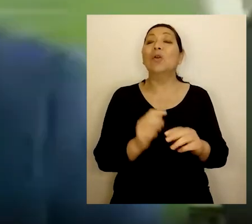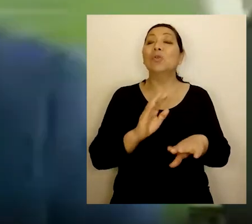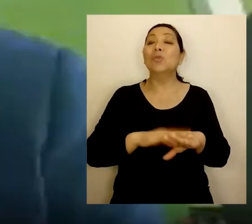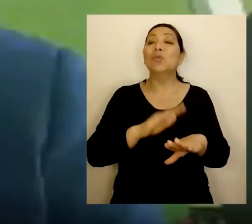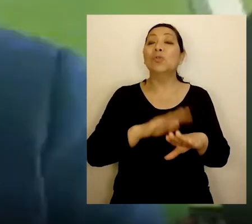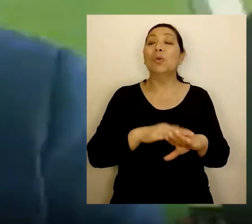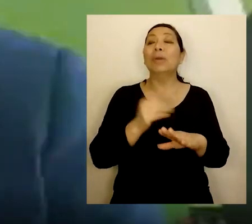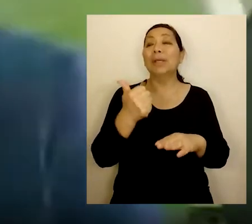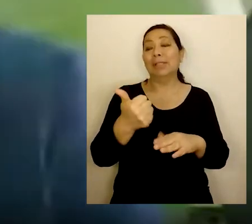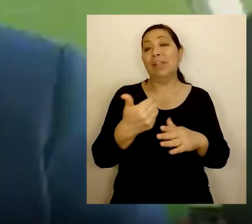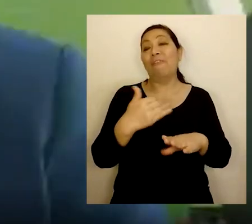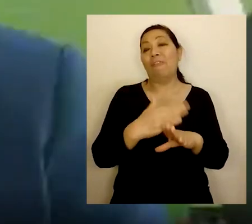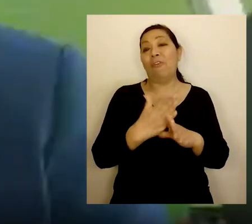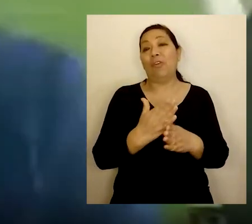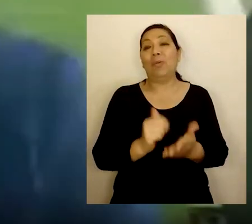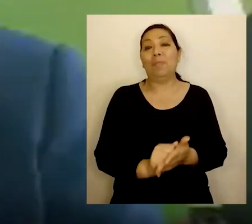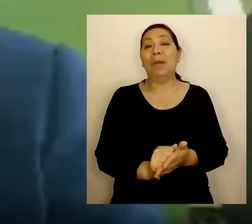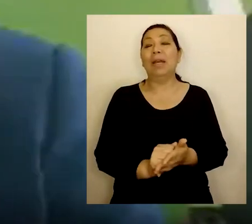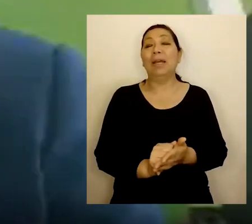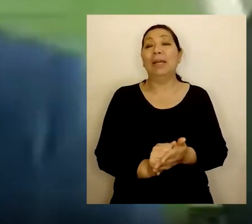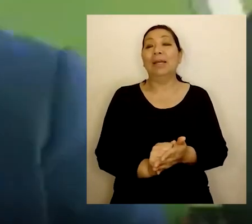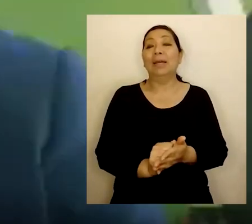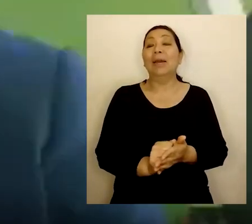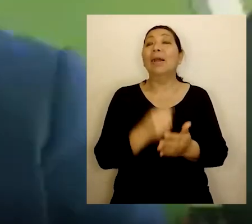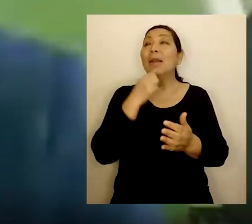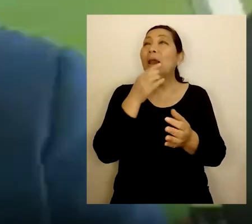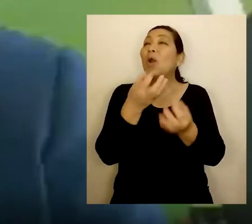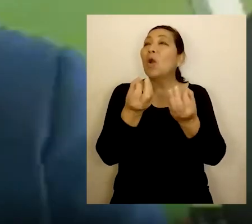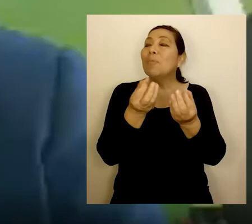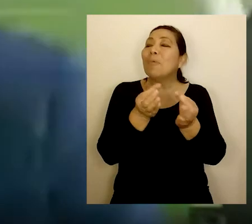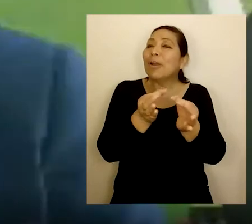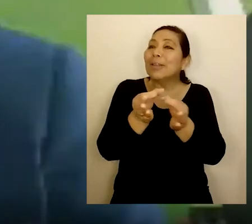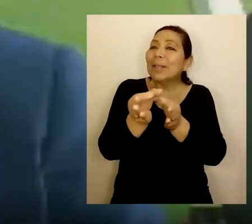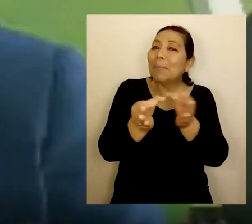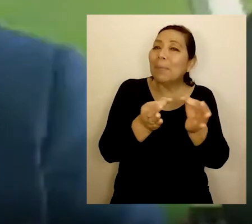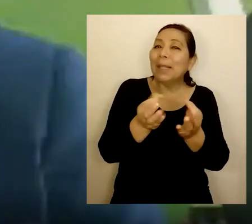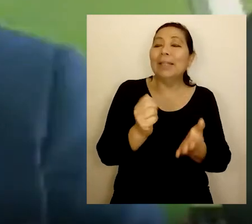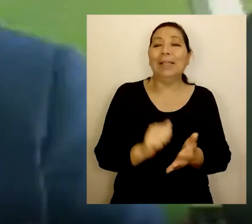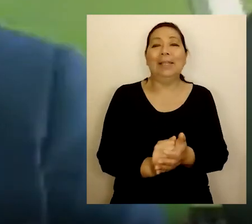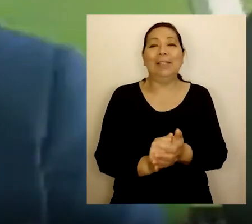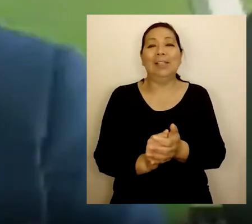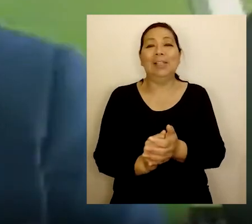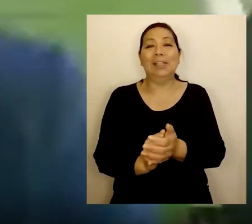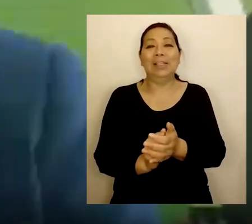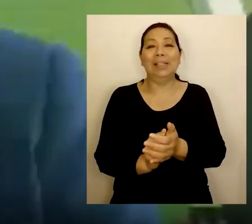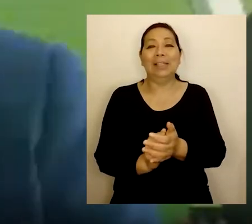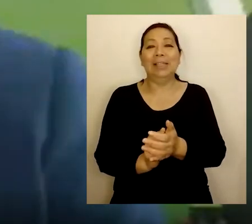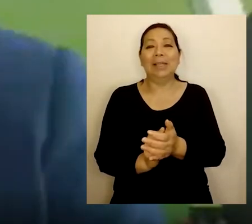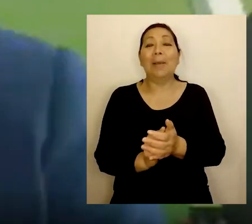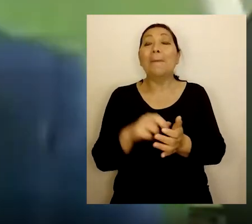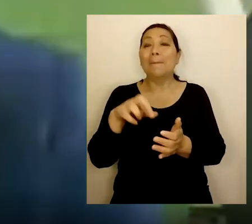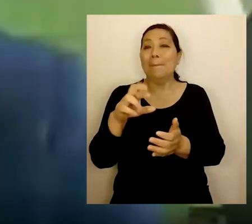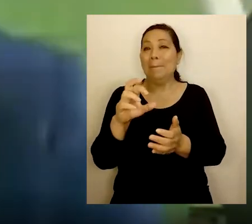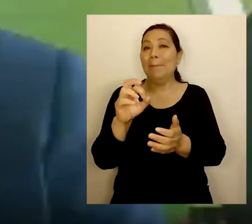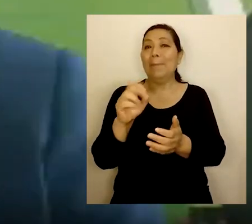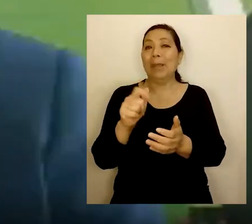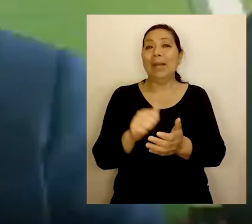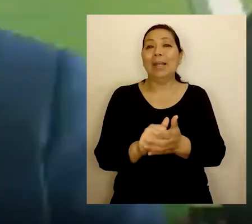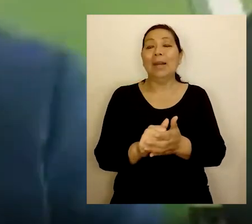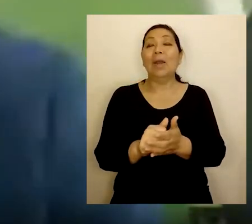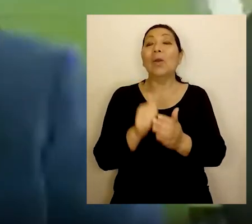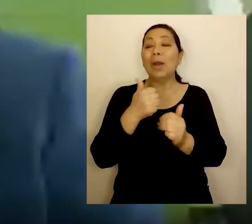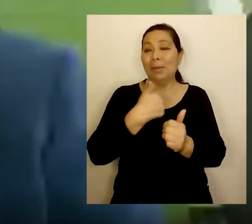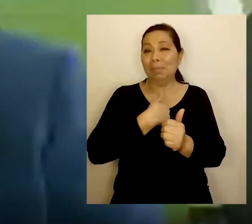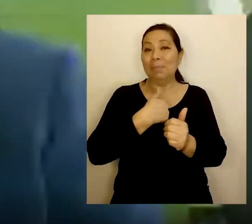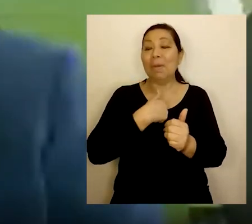sobre estos mismos delitos. Entonces, la interpretación realizada tanto por el penal de primera instancia y por la